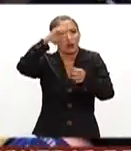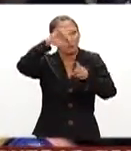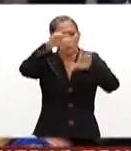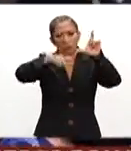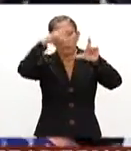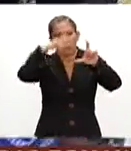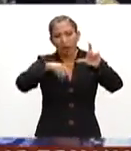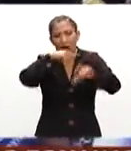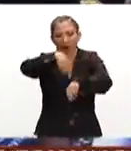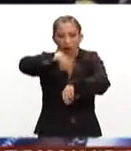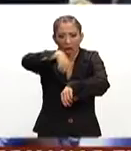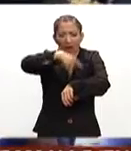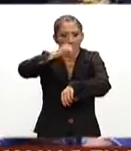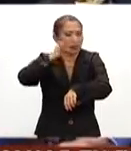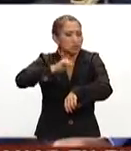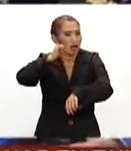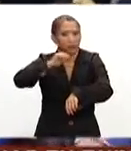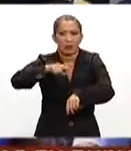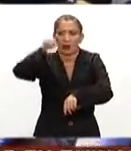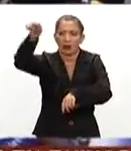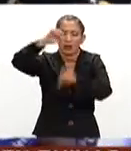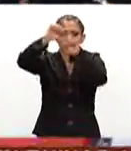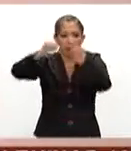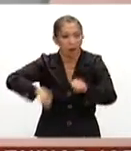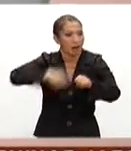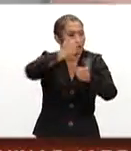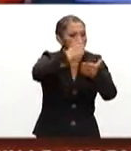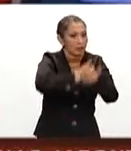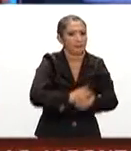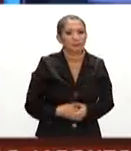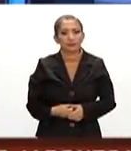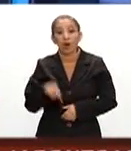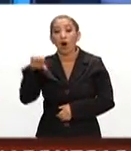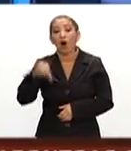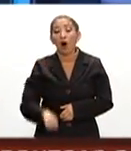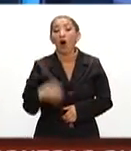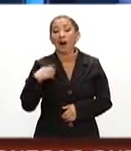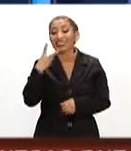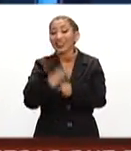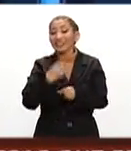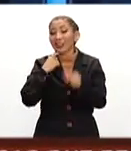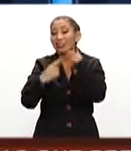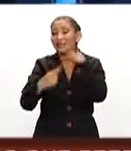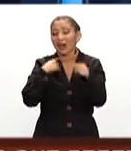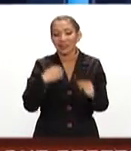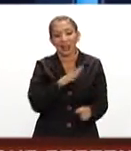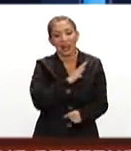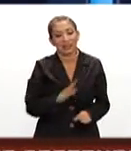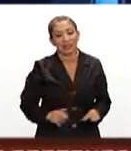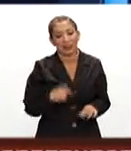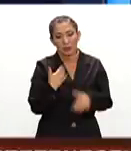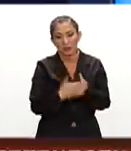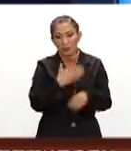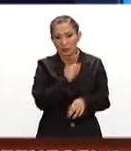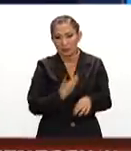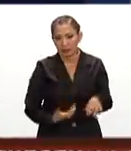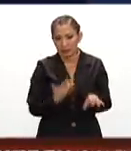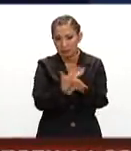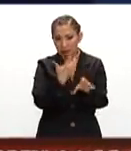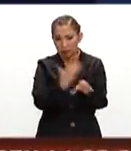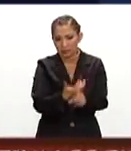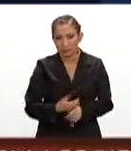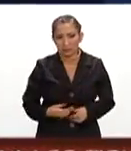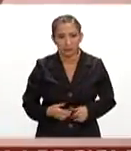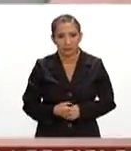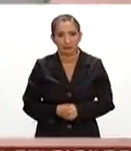en toda hora, en todo momento, en la sierra, en las ciudades. Hoy es el tercer debate entre los candidatos presidenciales a la